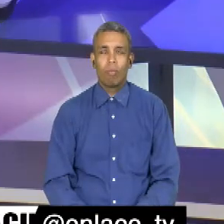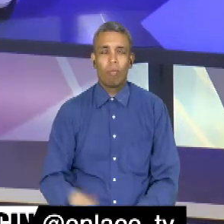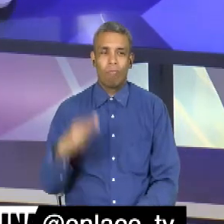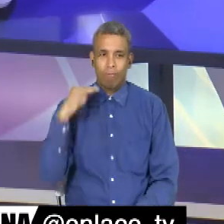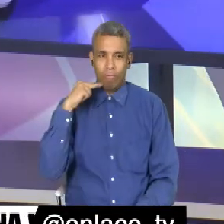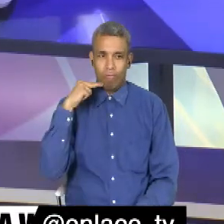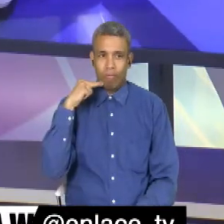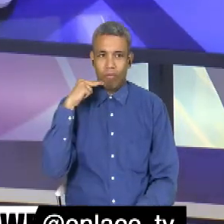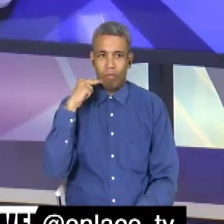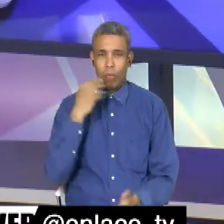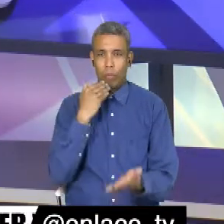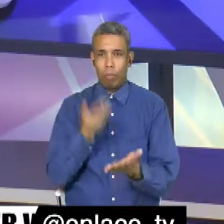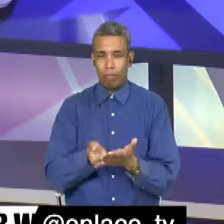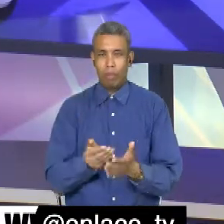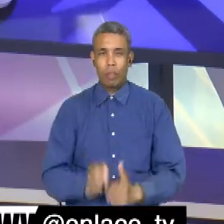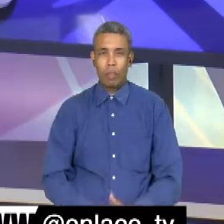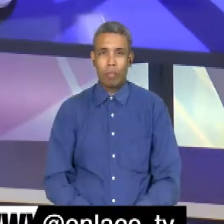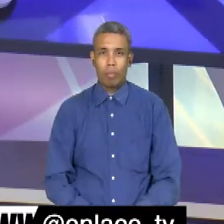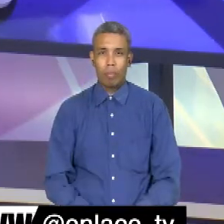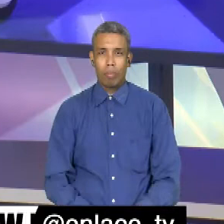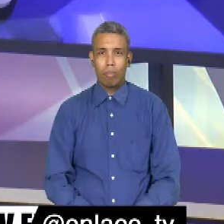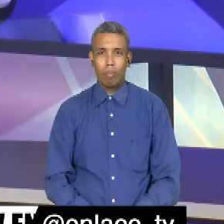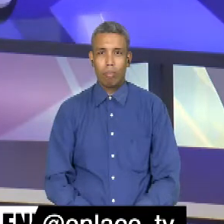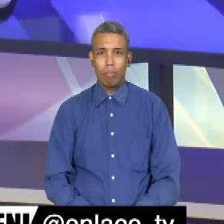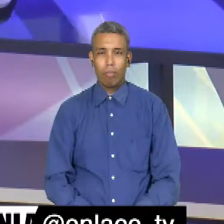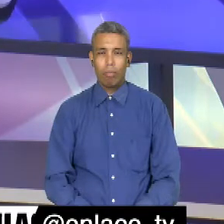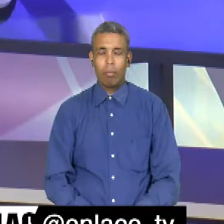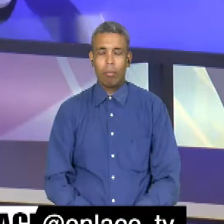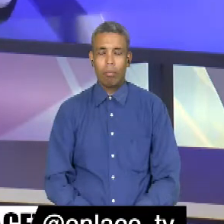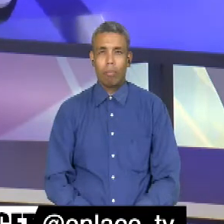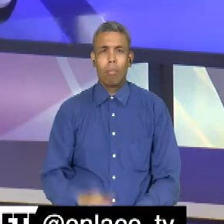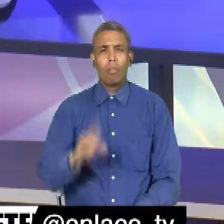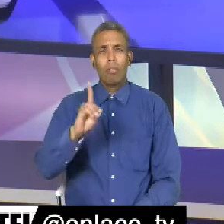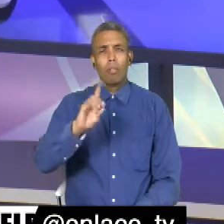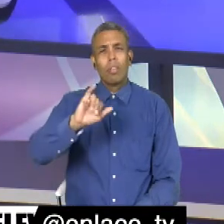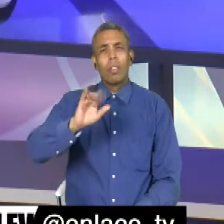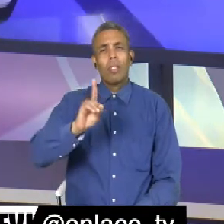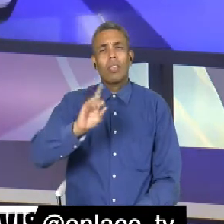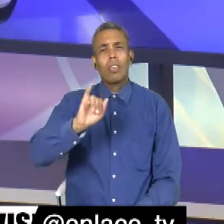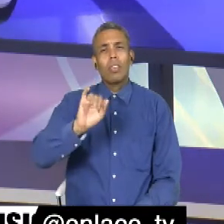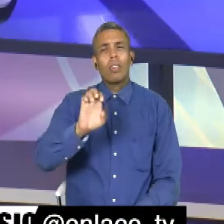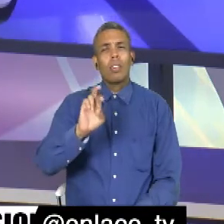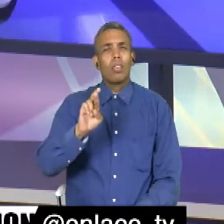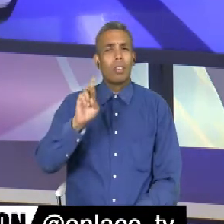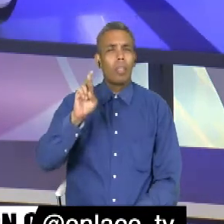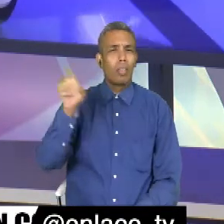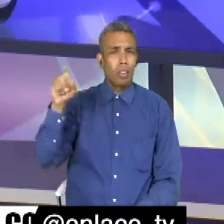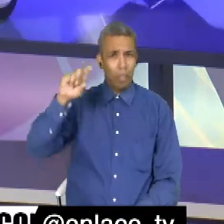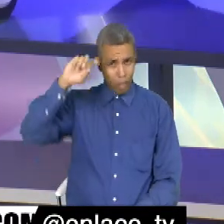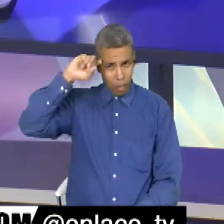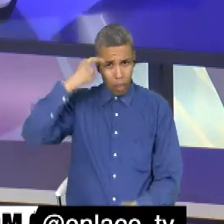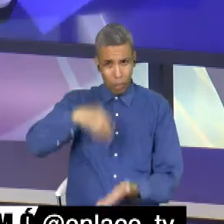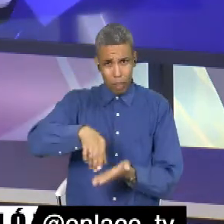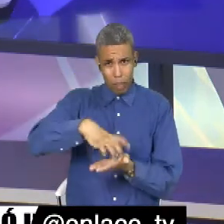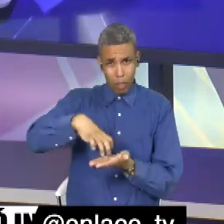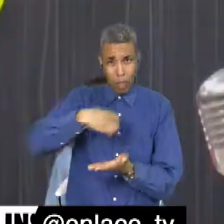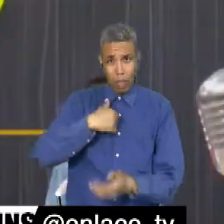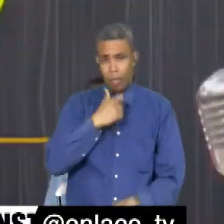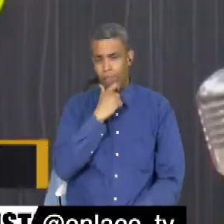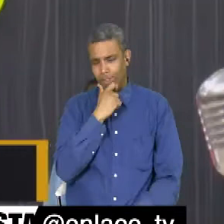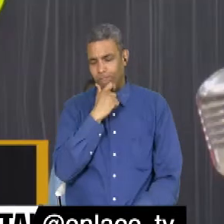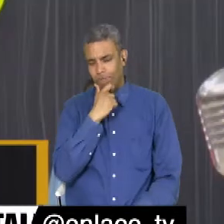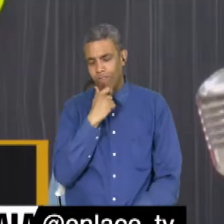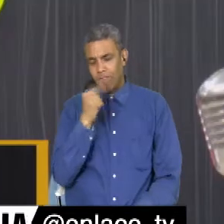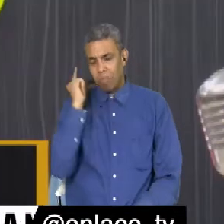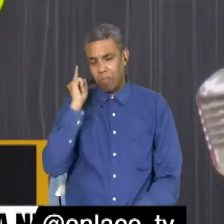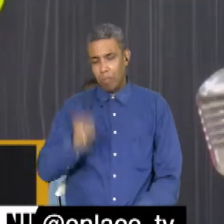gobernador de Santander, Didier Tavera Amado, confirmó la fecha del 18 de junio para adelantar el referendo revocatorio en la ciudad. En